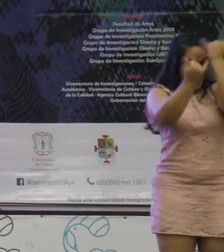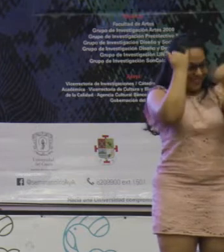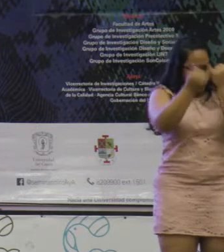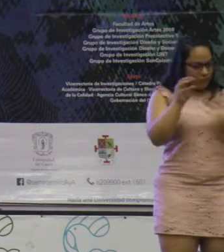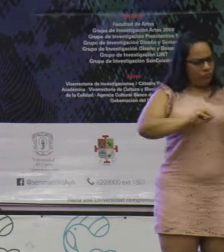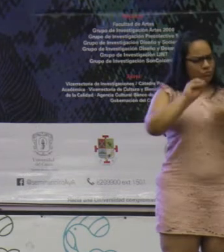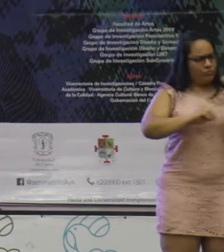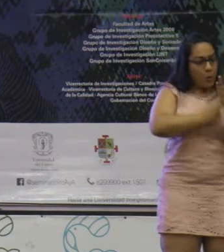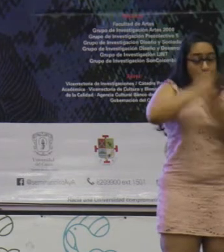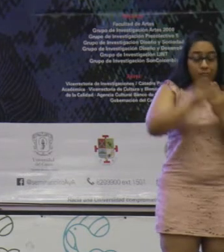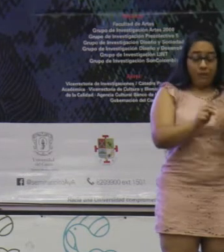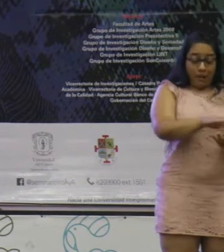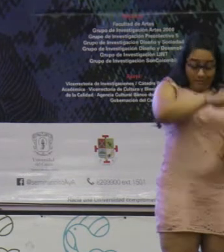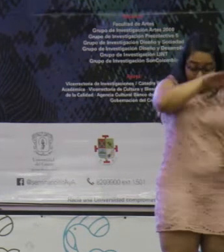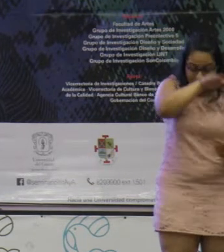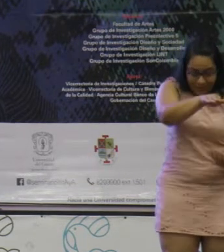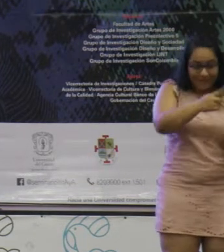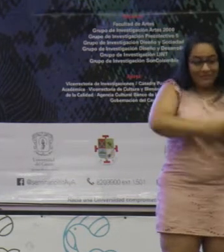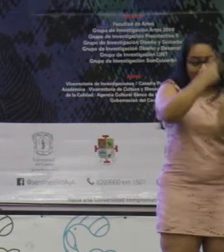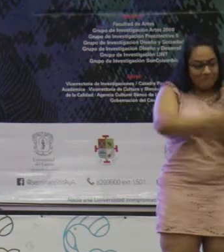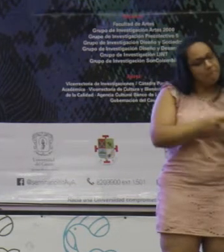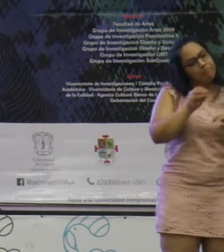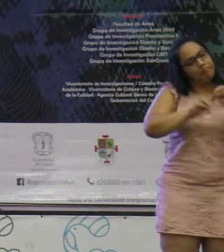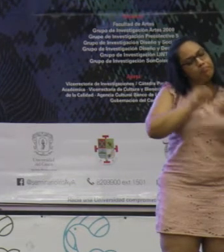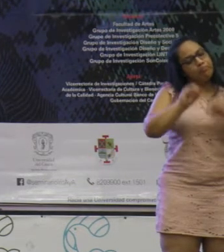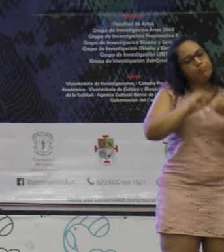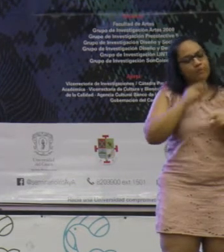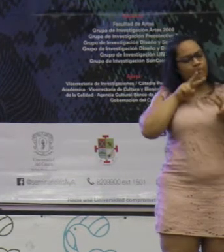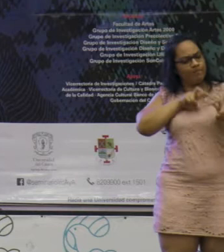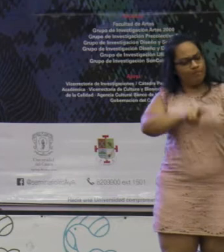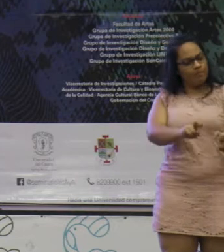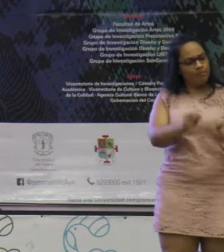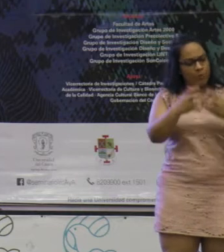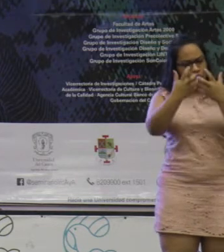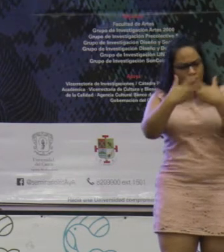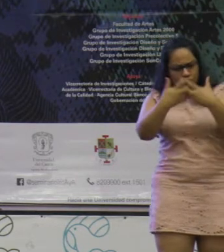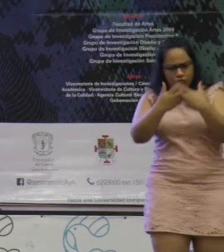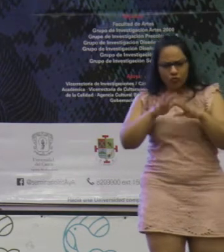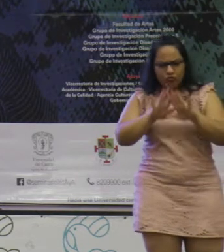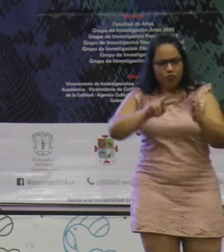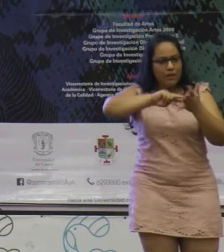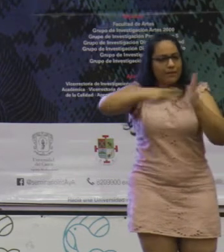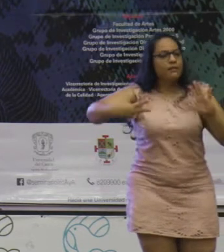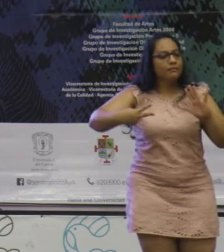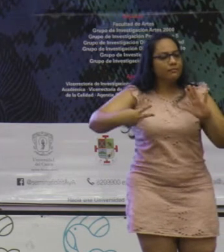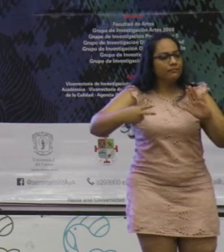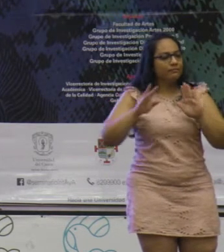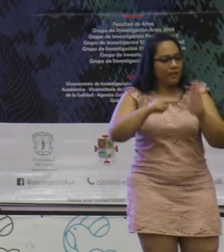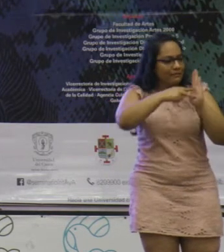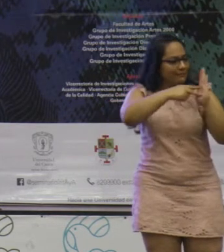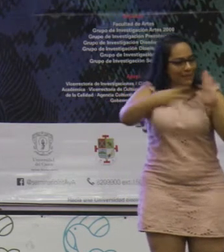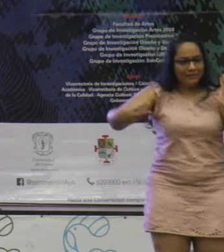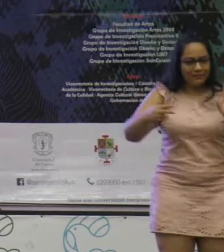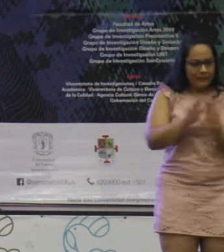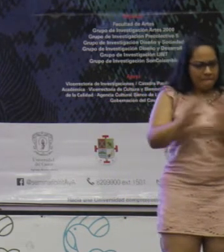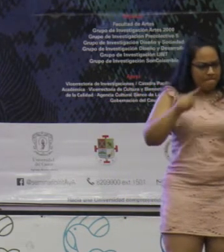de proyectos, un inventario grandísimo de proyectos, en el cual empezamos a hacer una indagación muy sistemática desde la técnica. ¿Vale? Desde la técnica, o